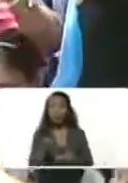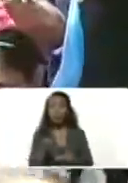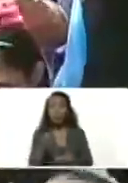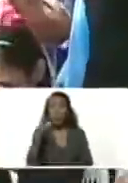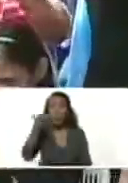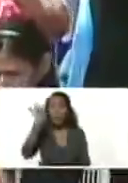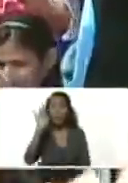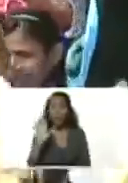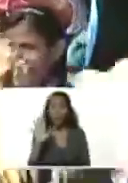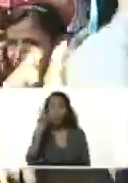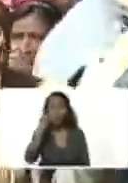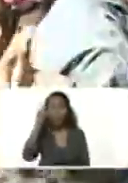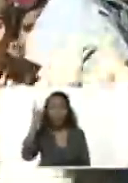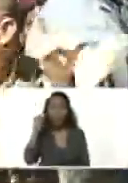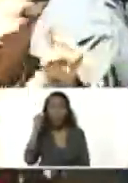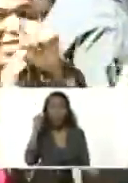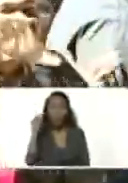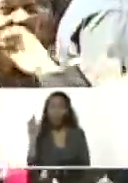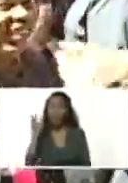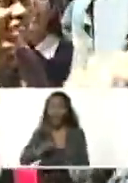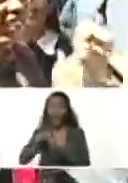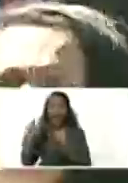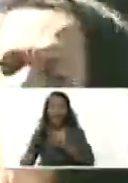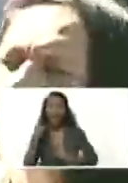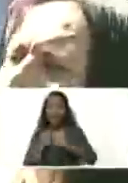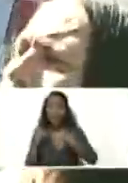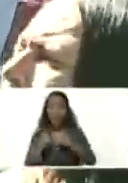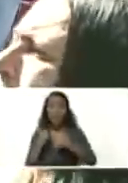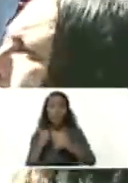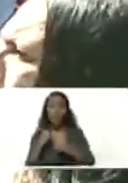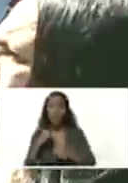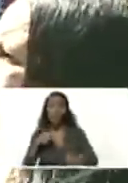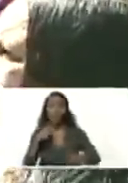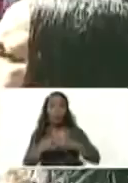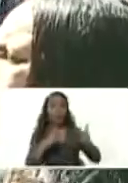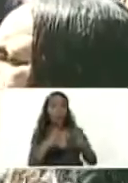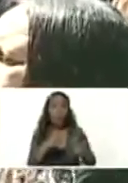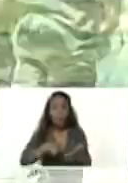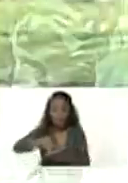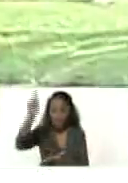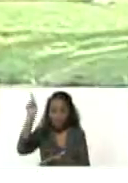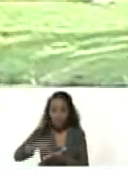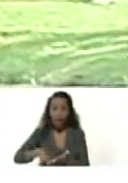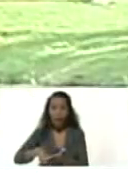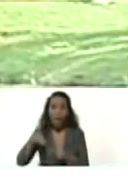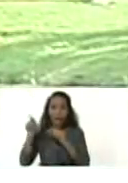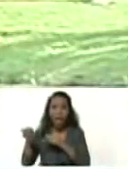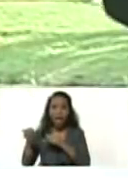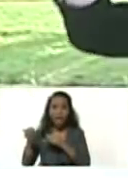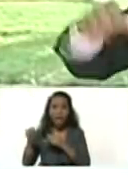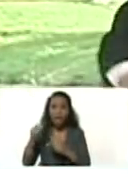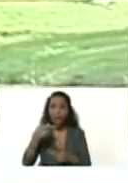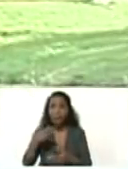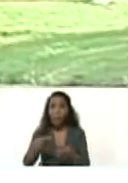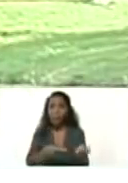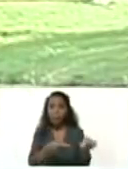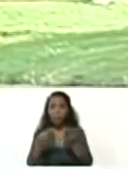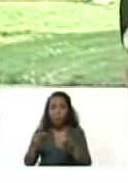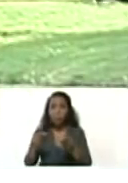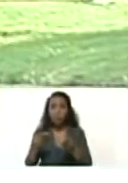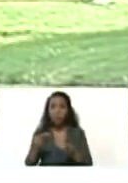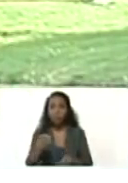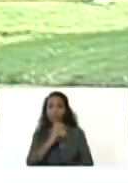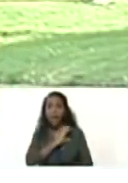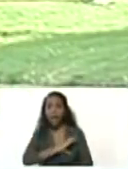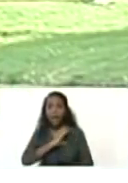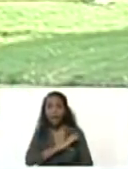pastoras. Cayendo y corriendo, procedo a firmar este decreto en Cristo.